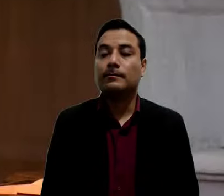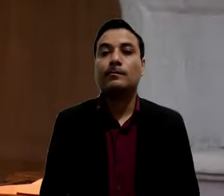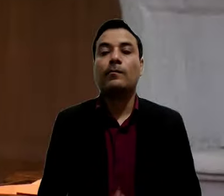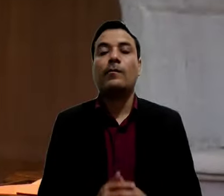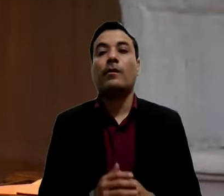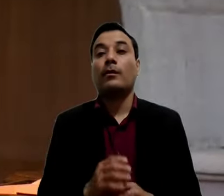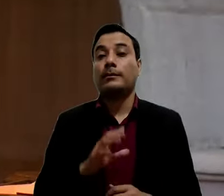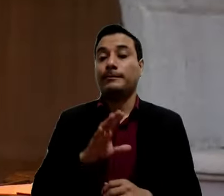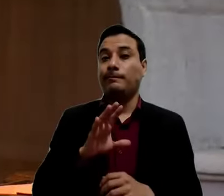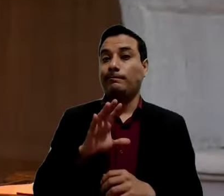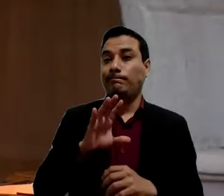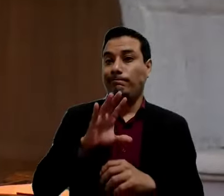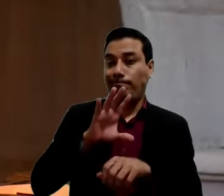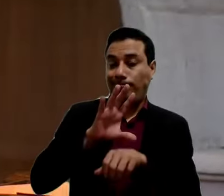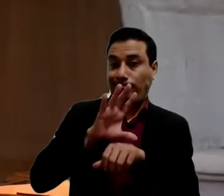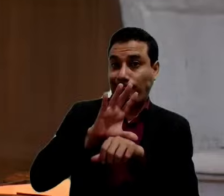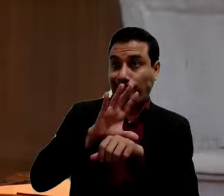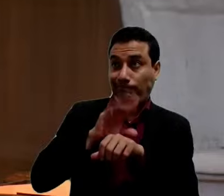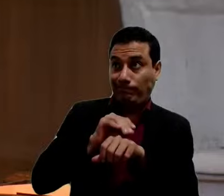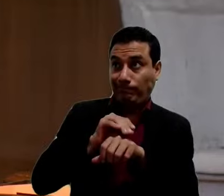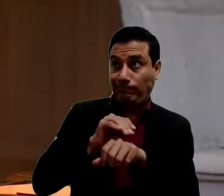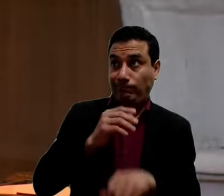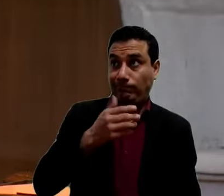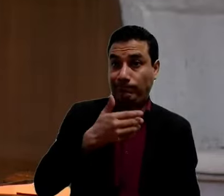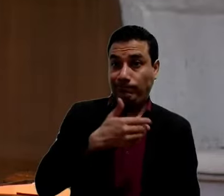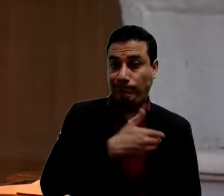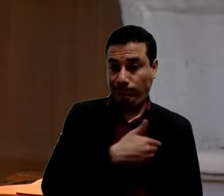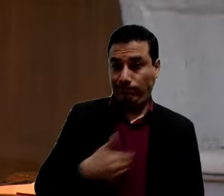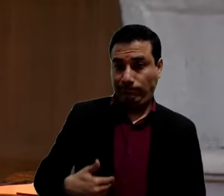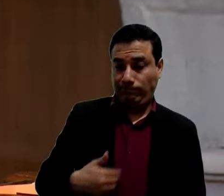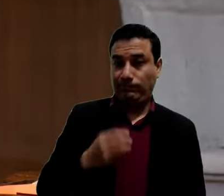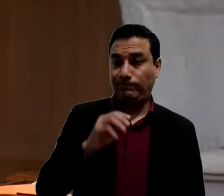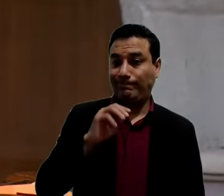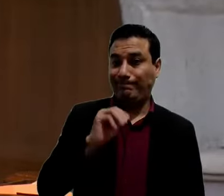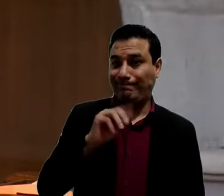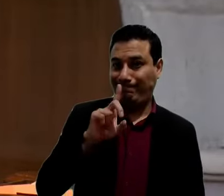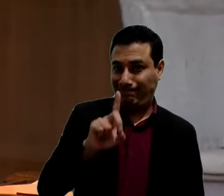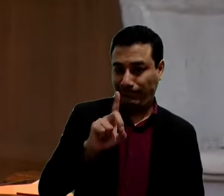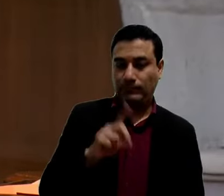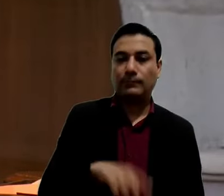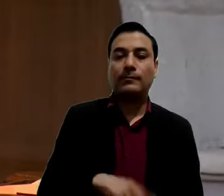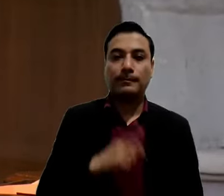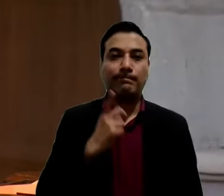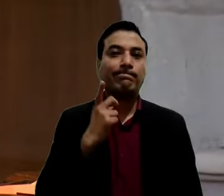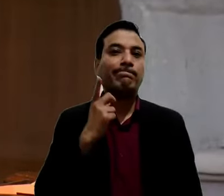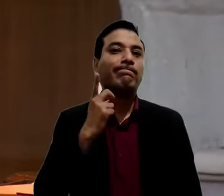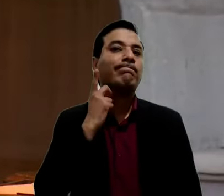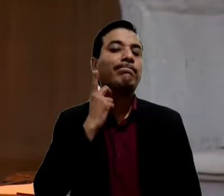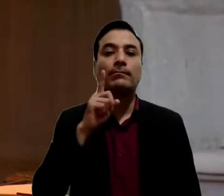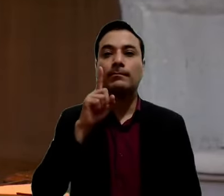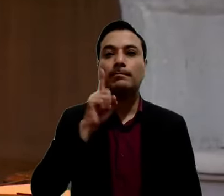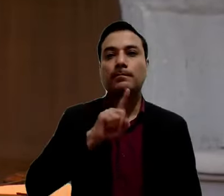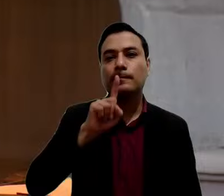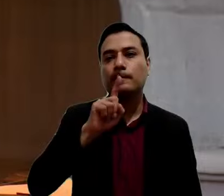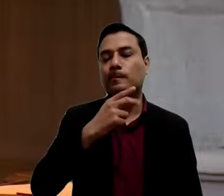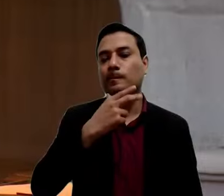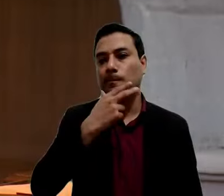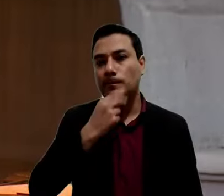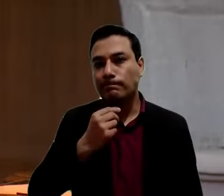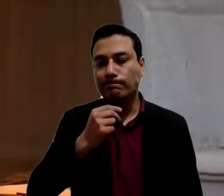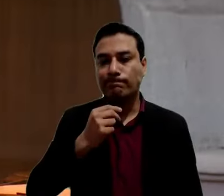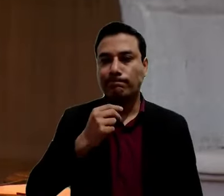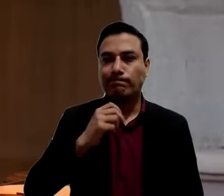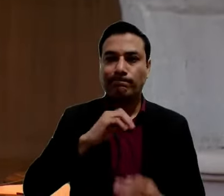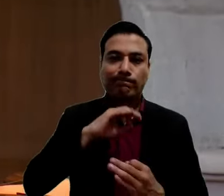con el permiso del presidente de la mesa directiva diputadas diputados diputada